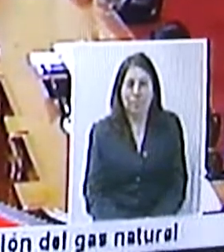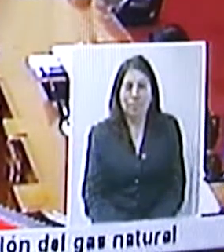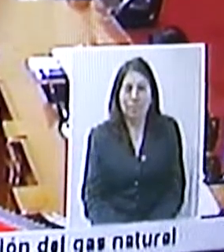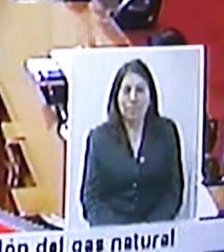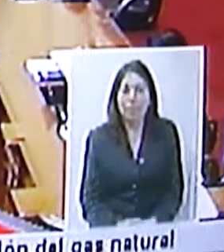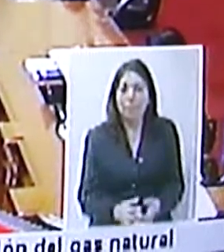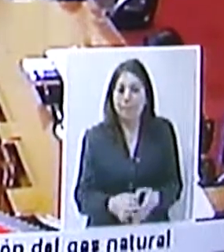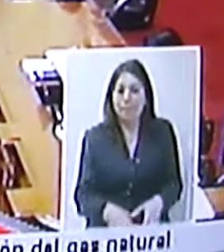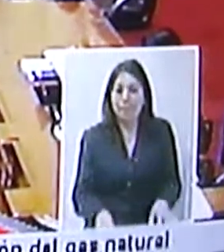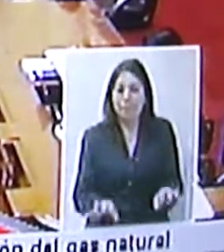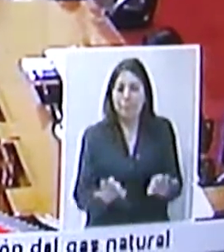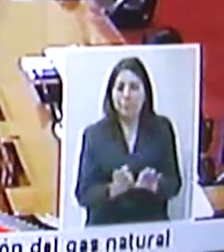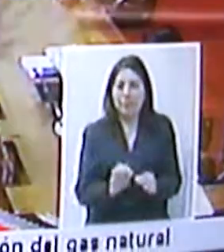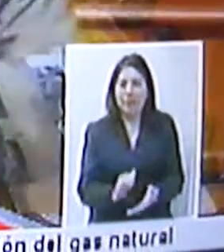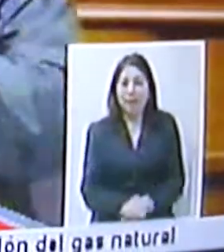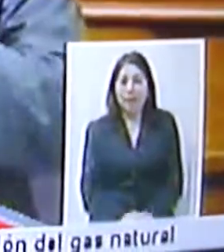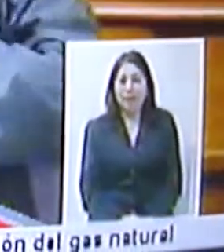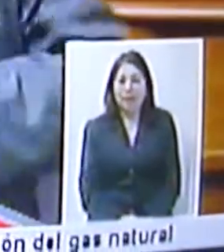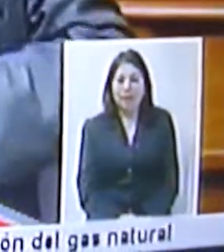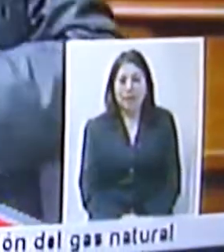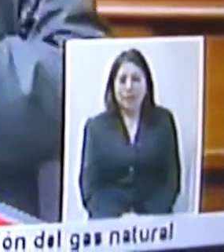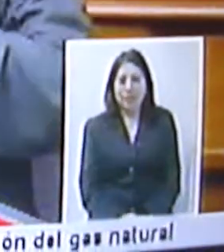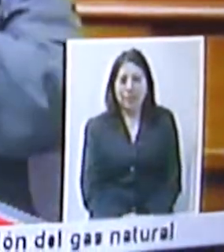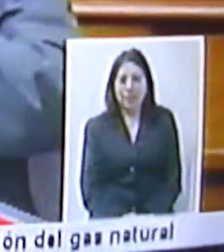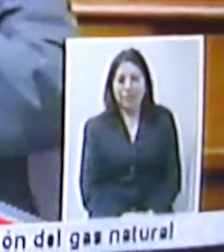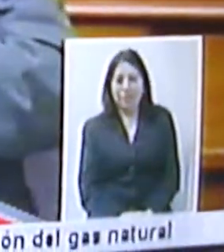Es importante, señor presidente, que